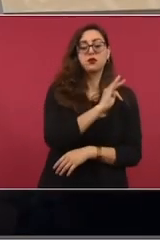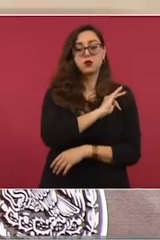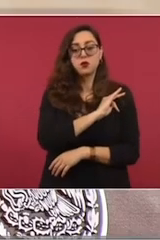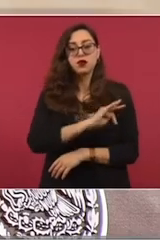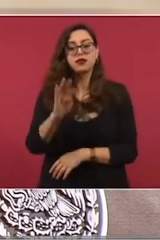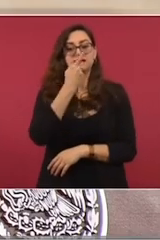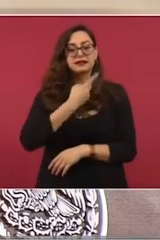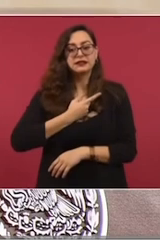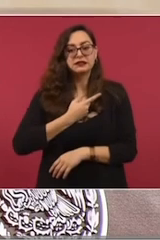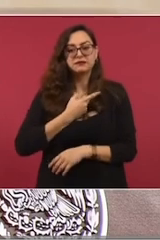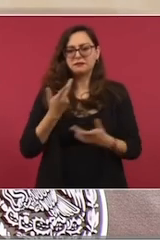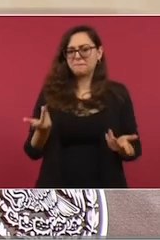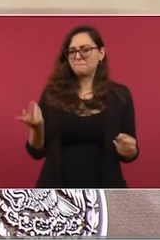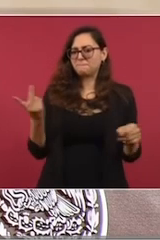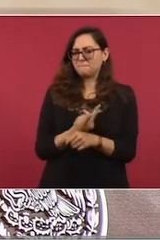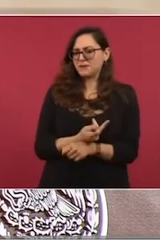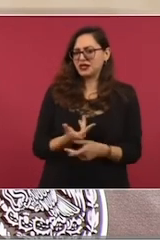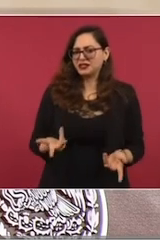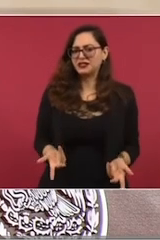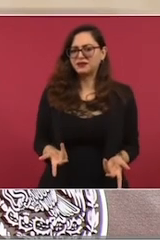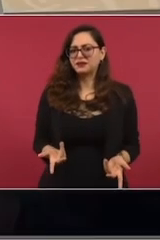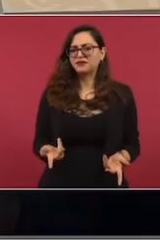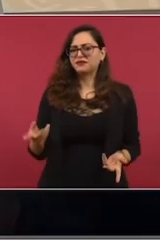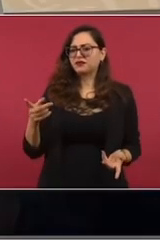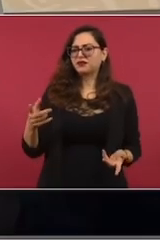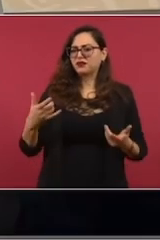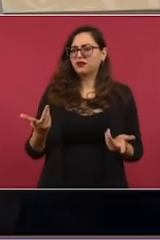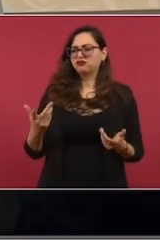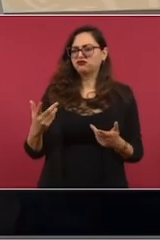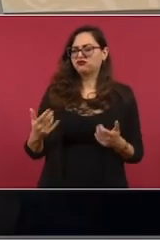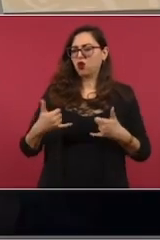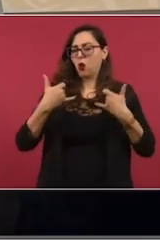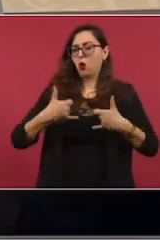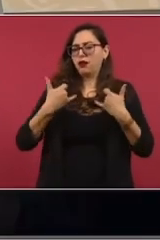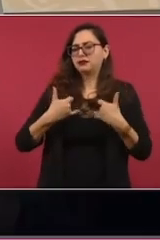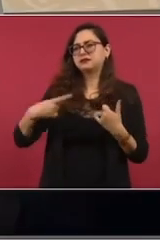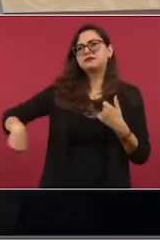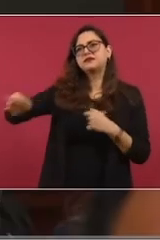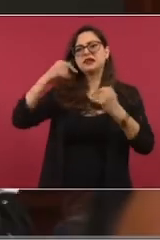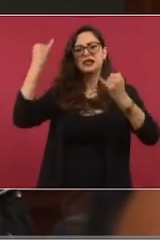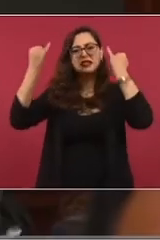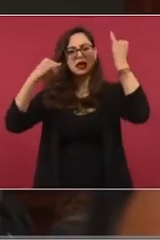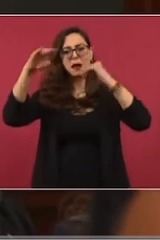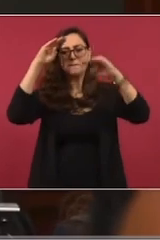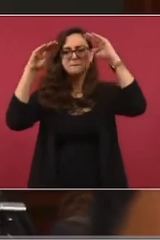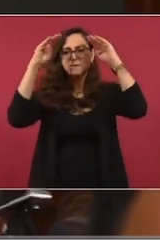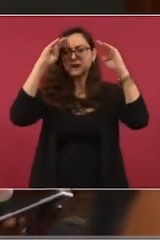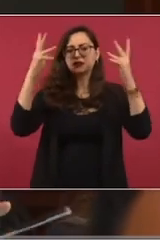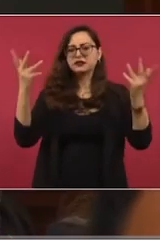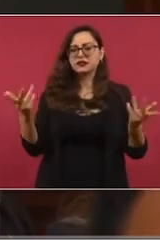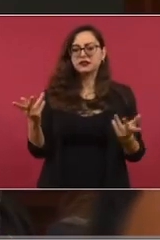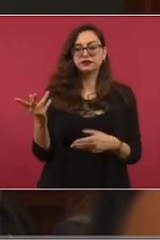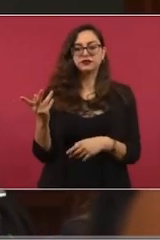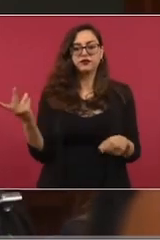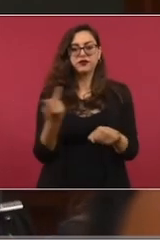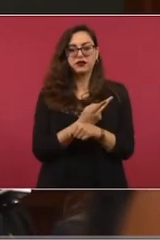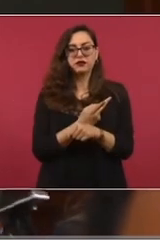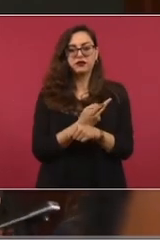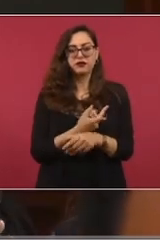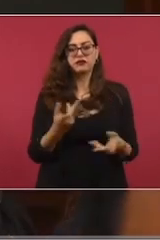tan amable de informarnos Sobre todo como usted dice para las nuevas generaciones y que no piensen que hay discriminación hacia las redes sociales